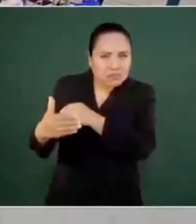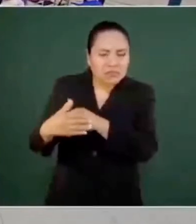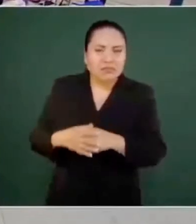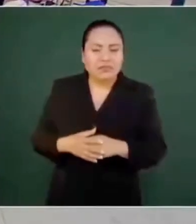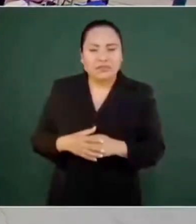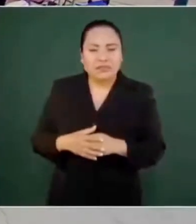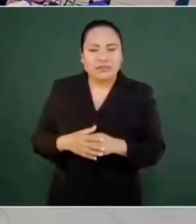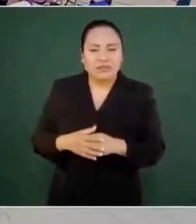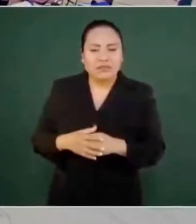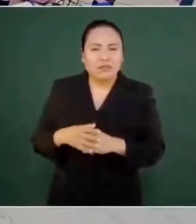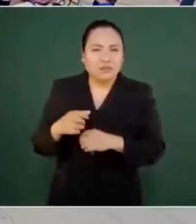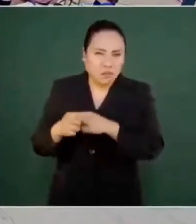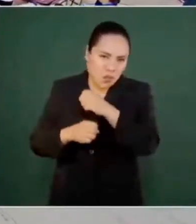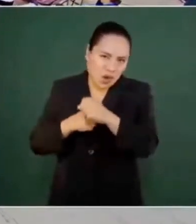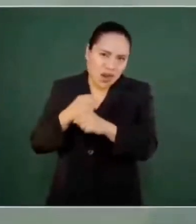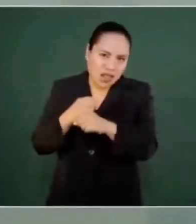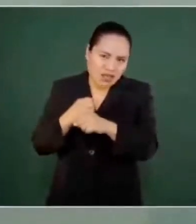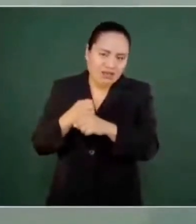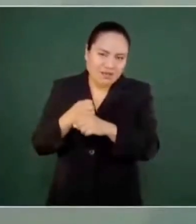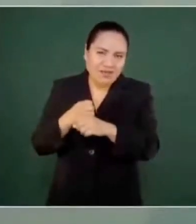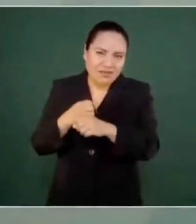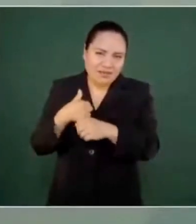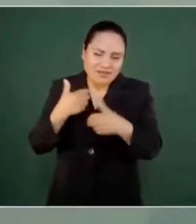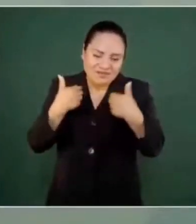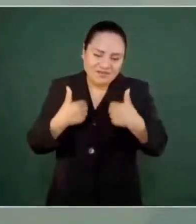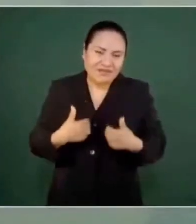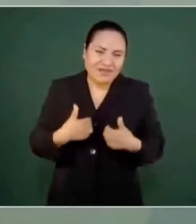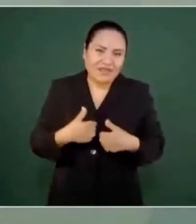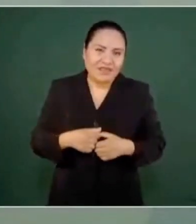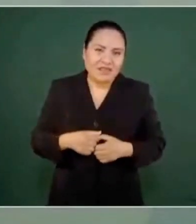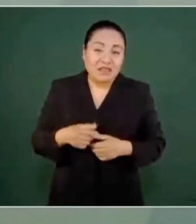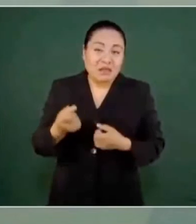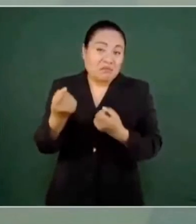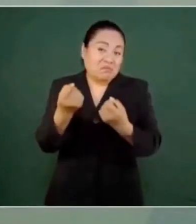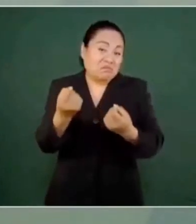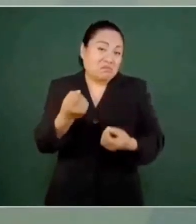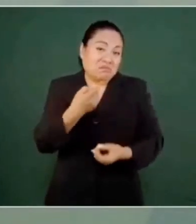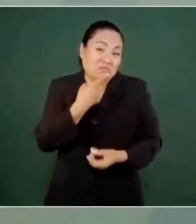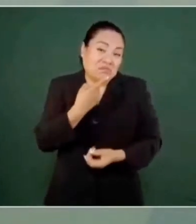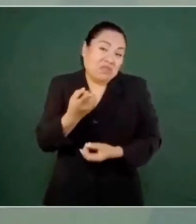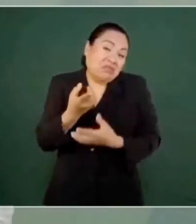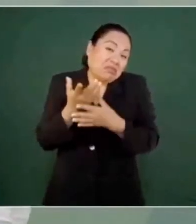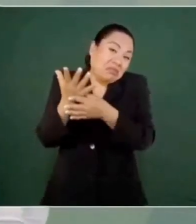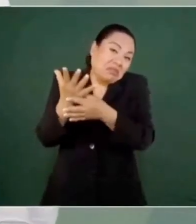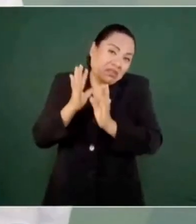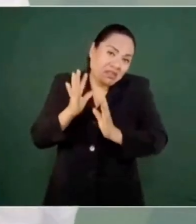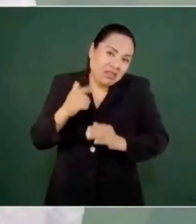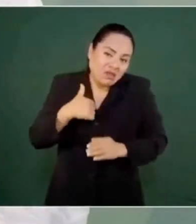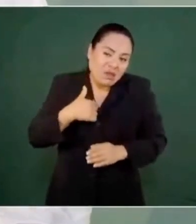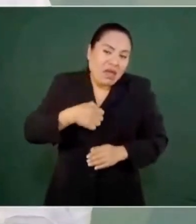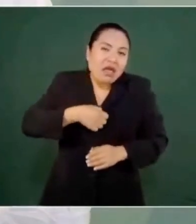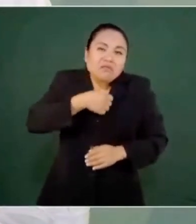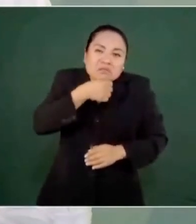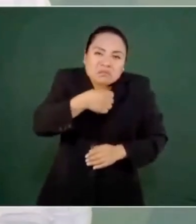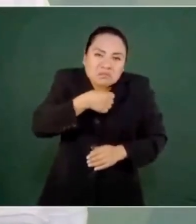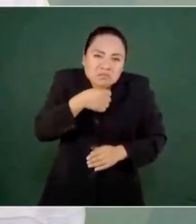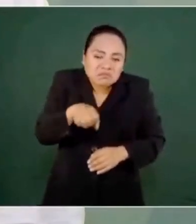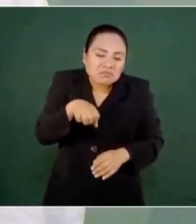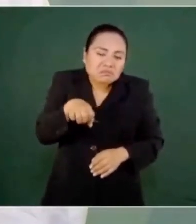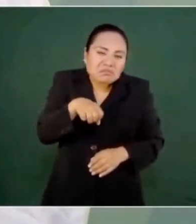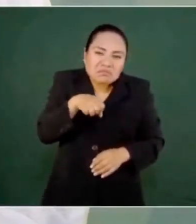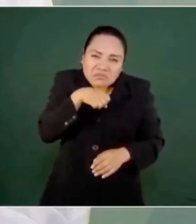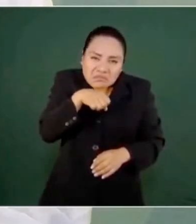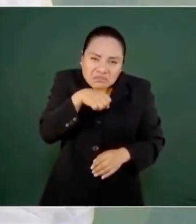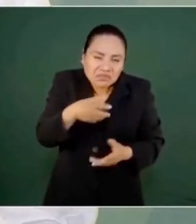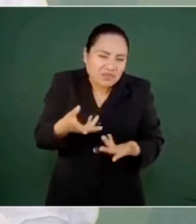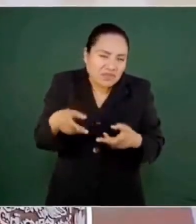y por la edad, ya ven que dicen que ya estoy chocheando, que soy, dicen